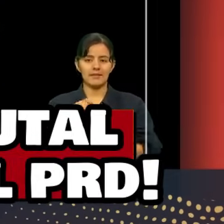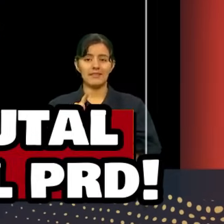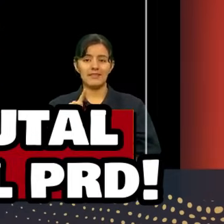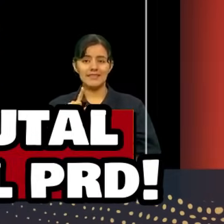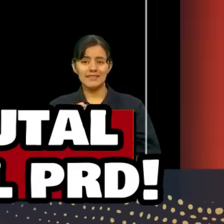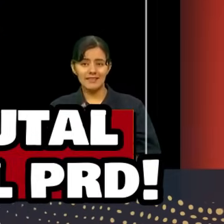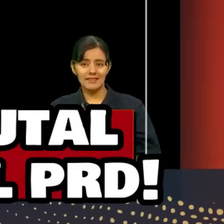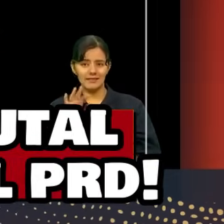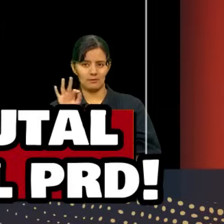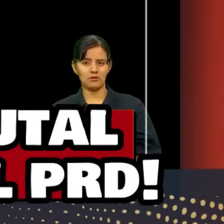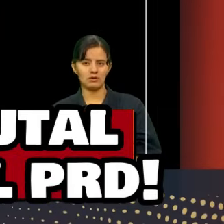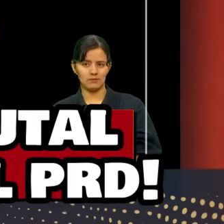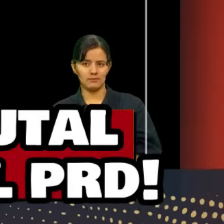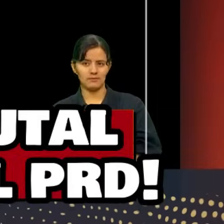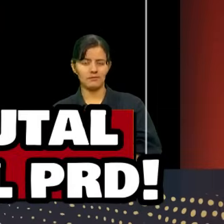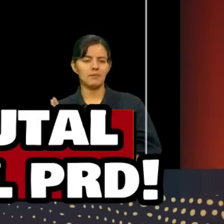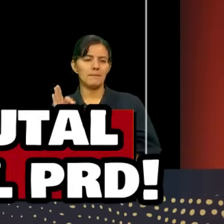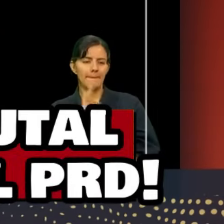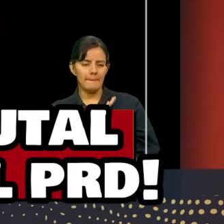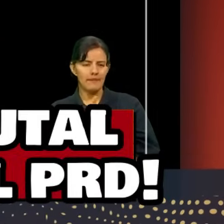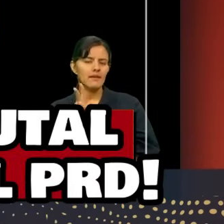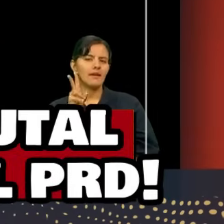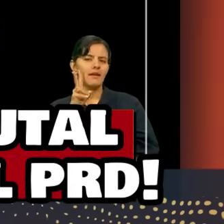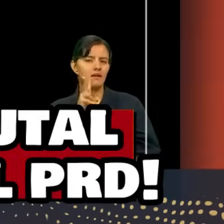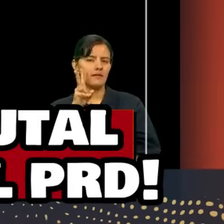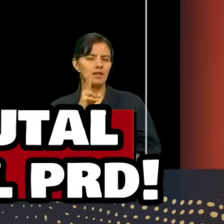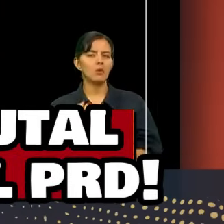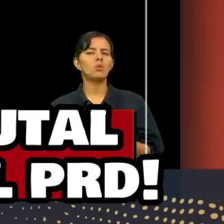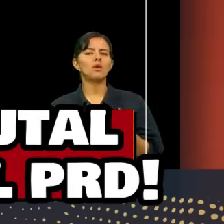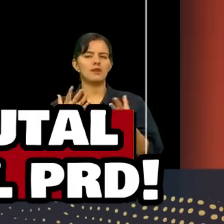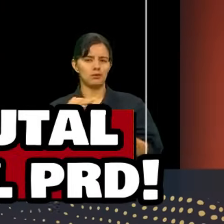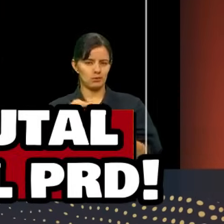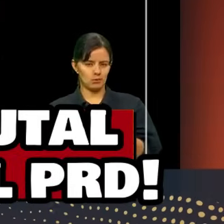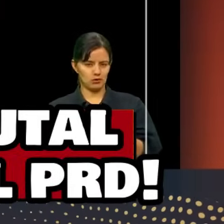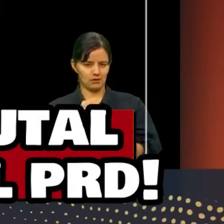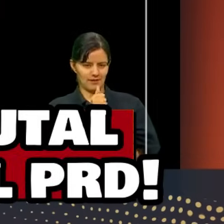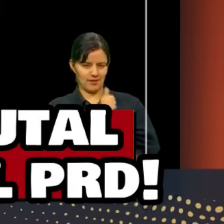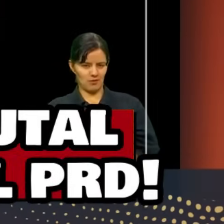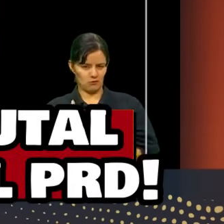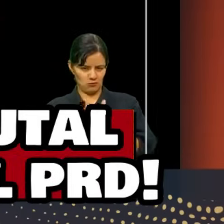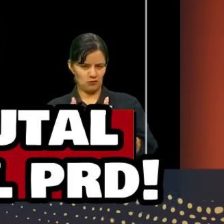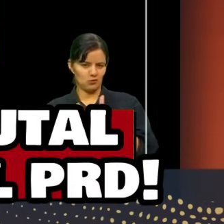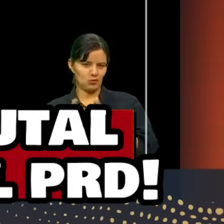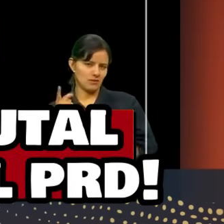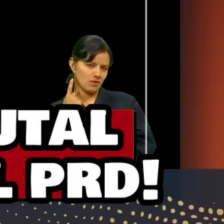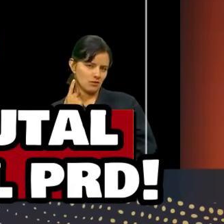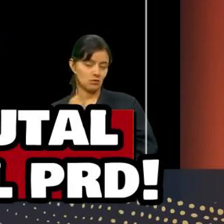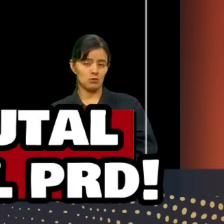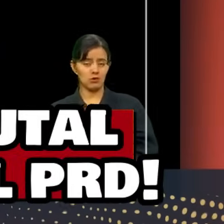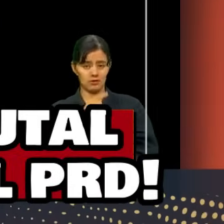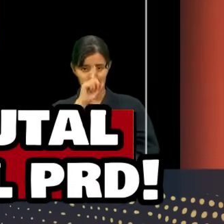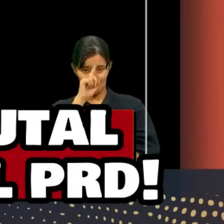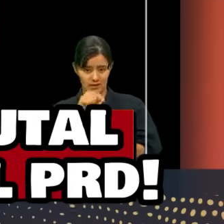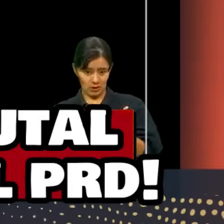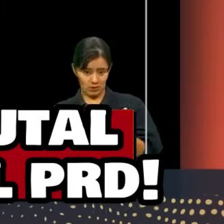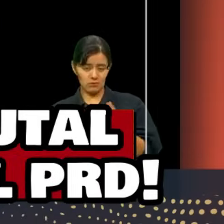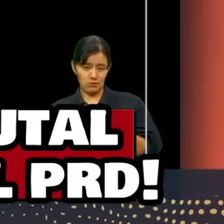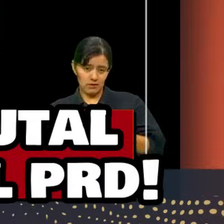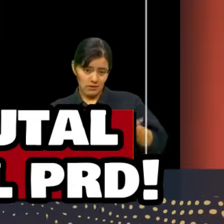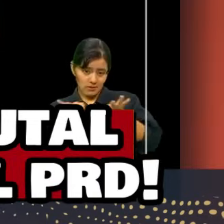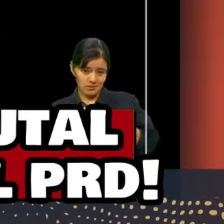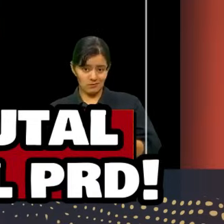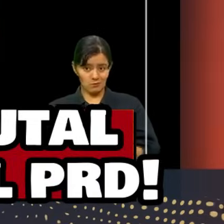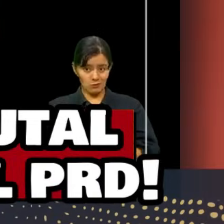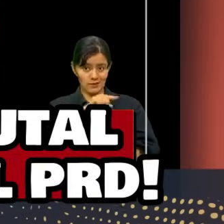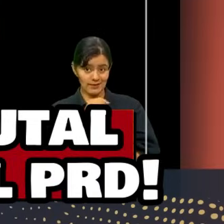poder conocer correctamente cuántos votos tiene cada partido, creo que es importante, si hay la voluntad